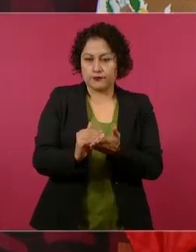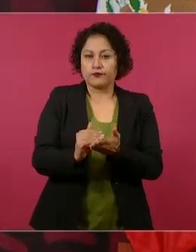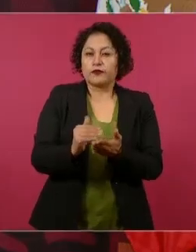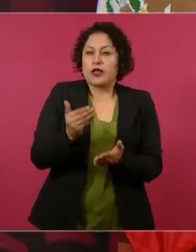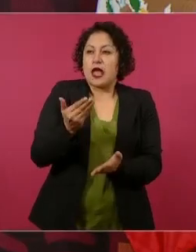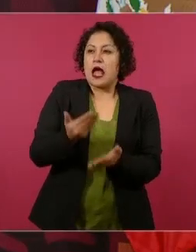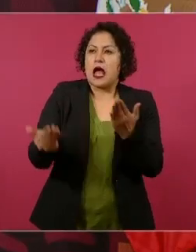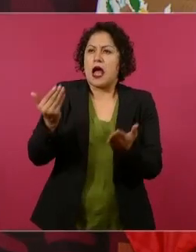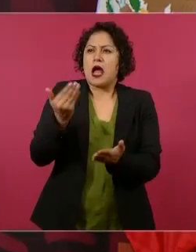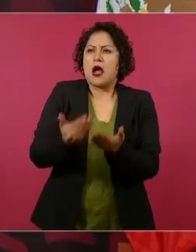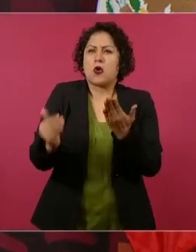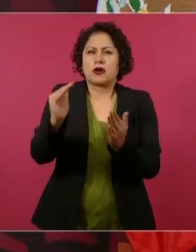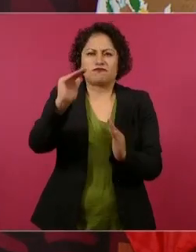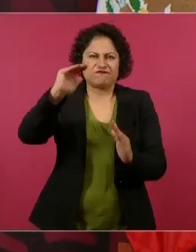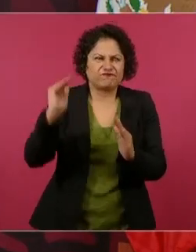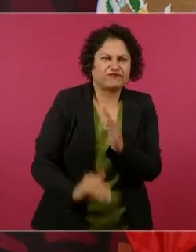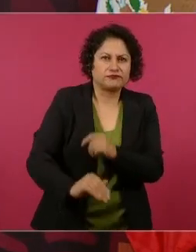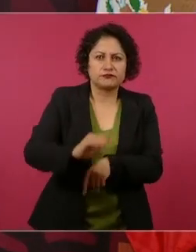cuando mucho 15.